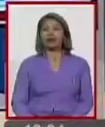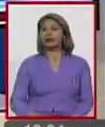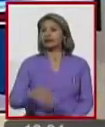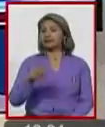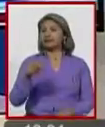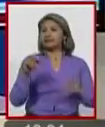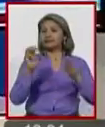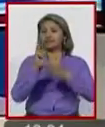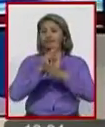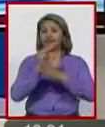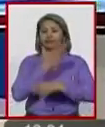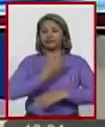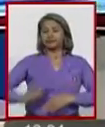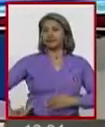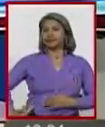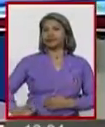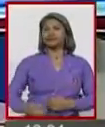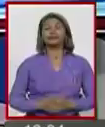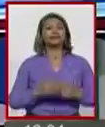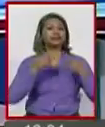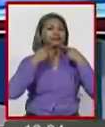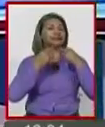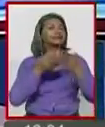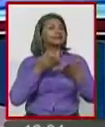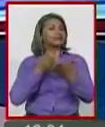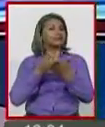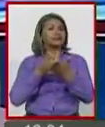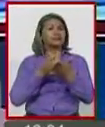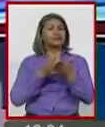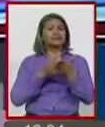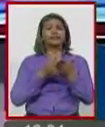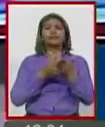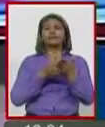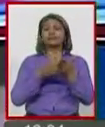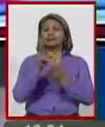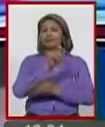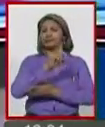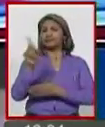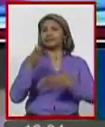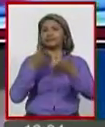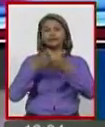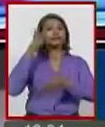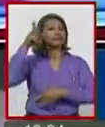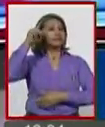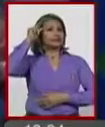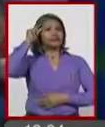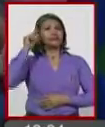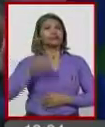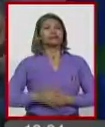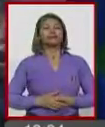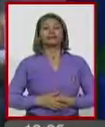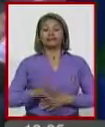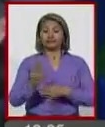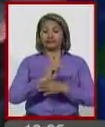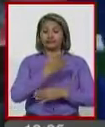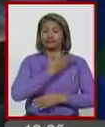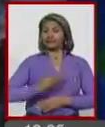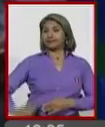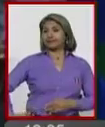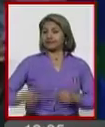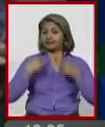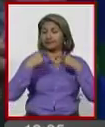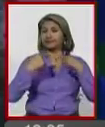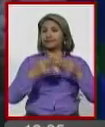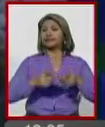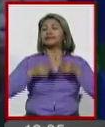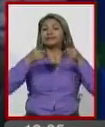Por otro lado, el ministro de la Presidencia denunció una conspiración externa de la derecha contra el gobierno. El ministro de la Presidencia